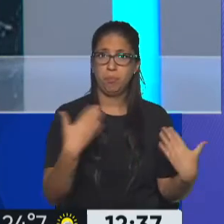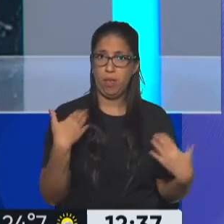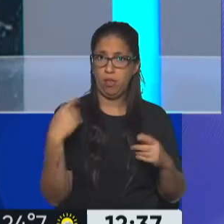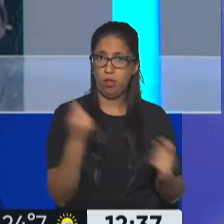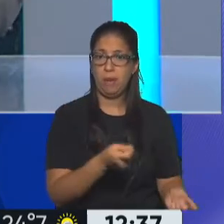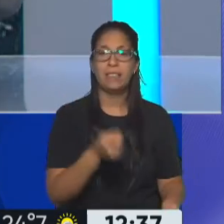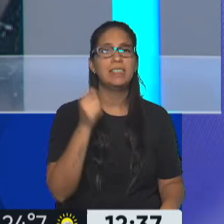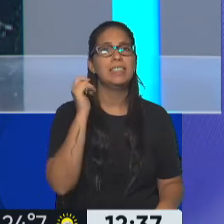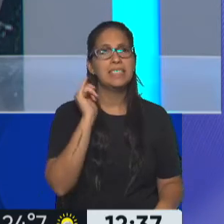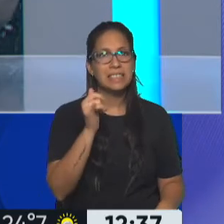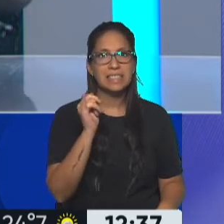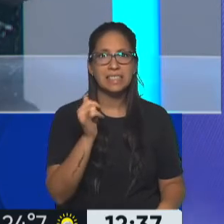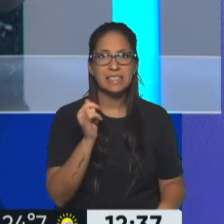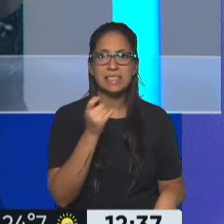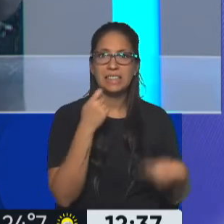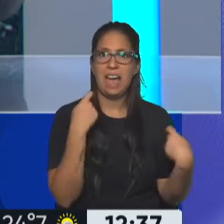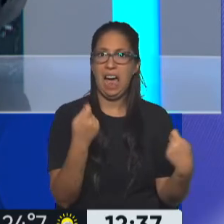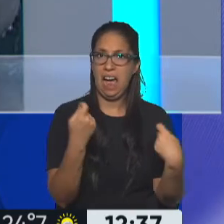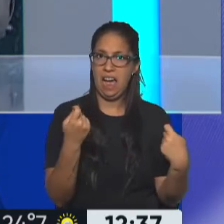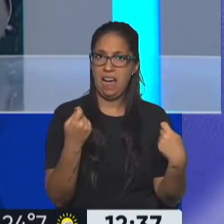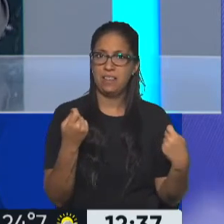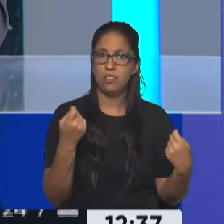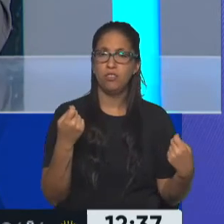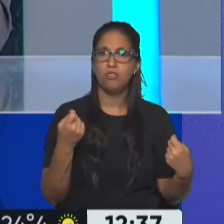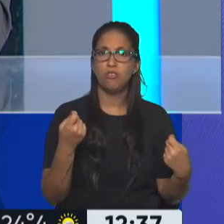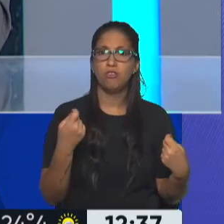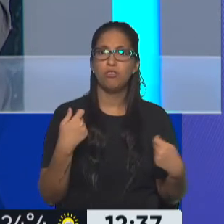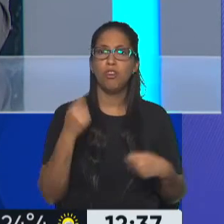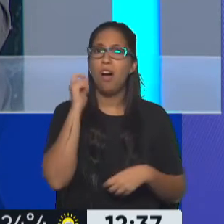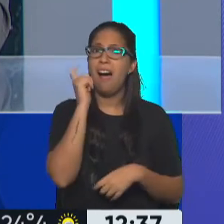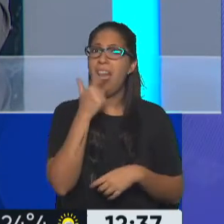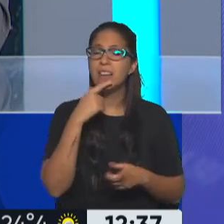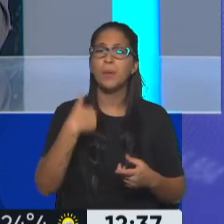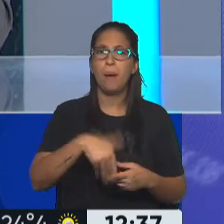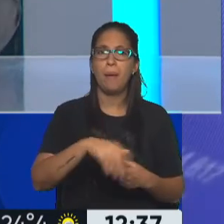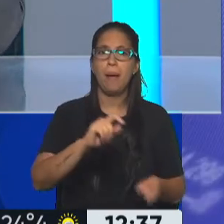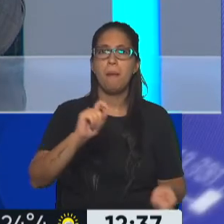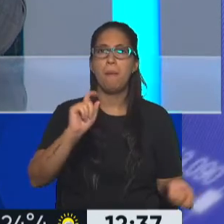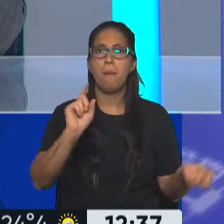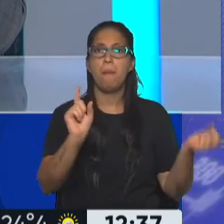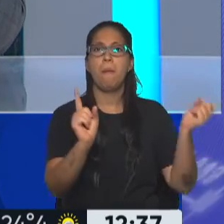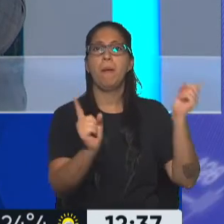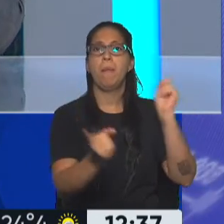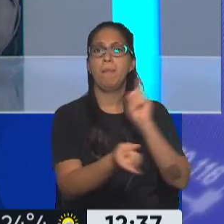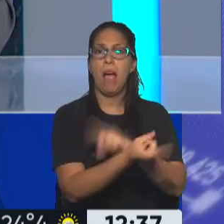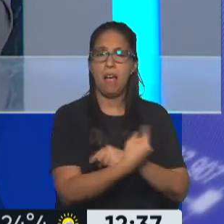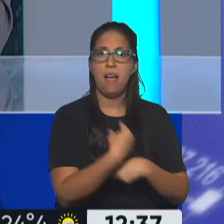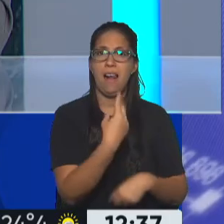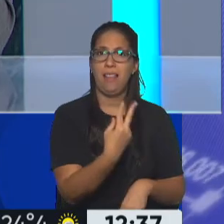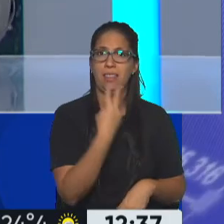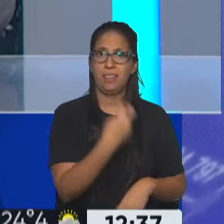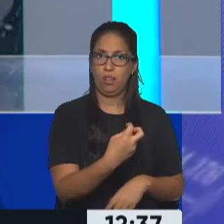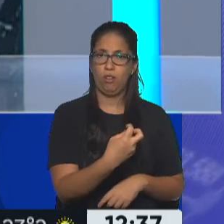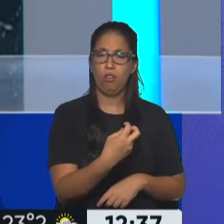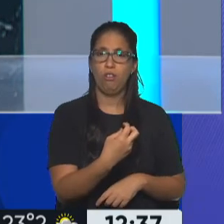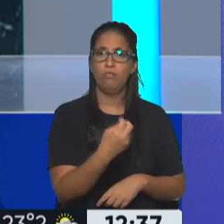emisiones, vamos a ir teóricamente a un país con un mayor consumo eléctrico, en ese sector también.